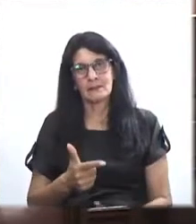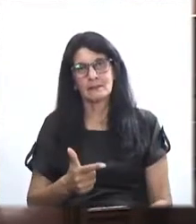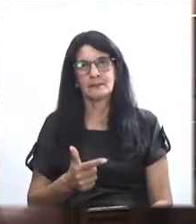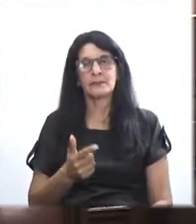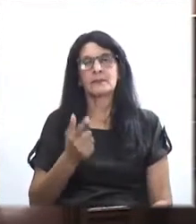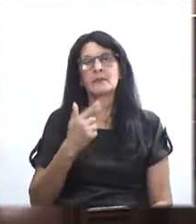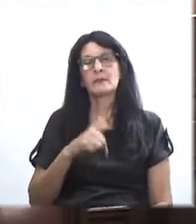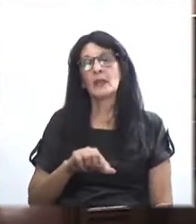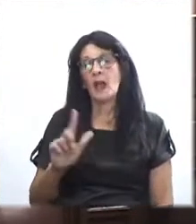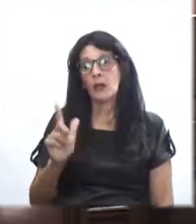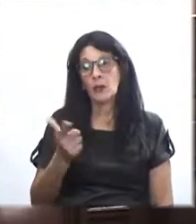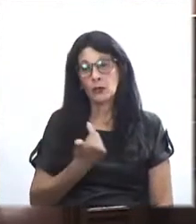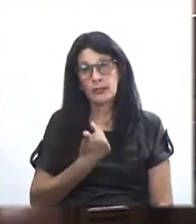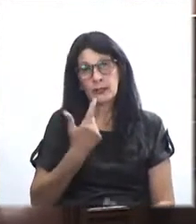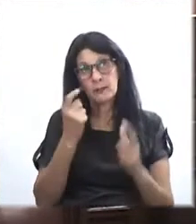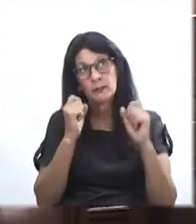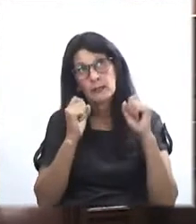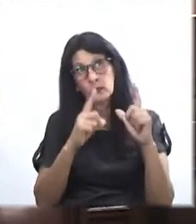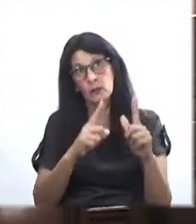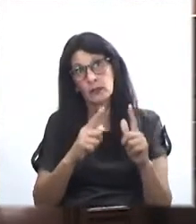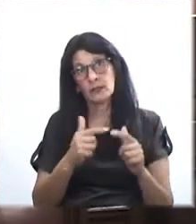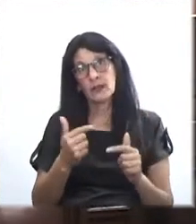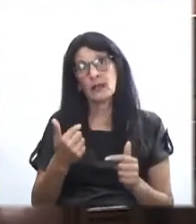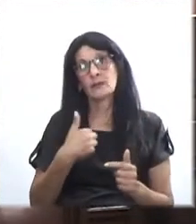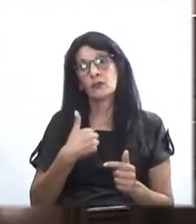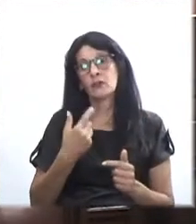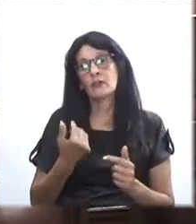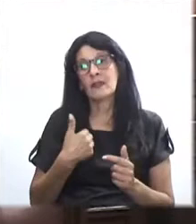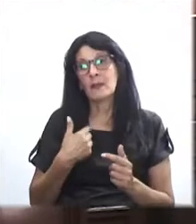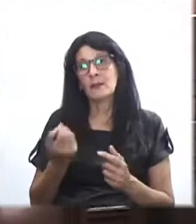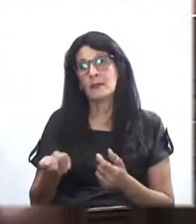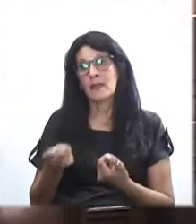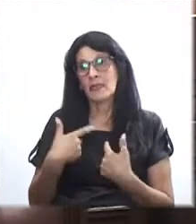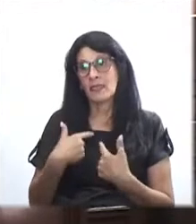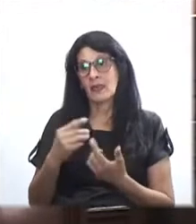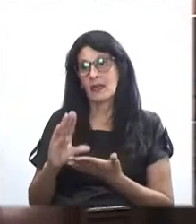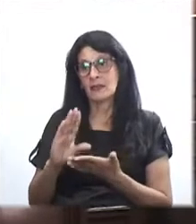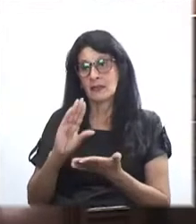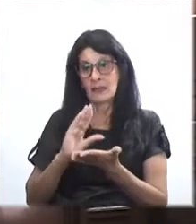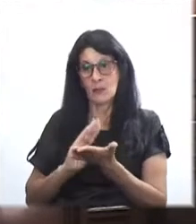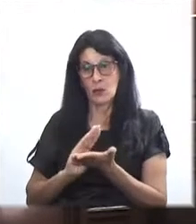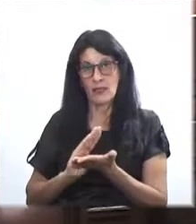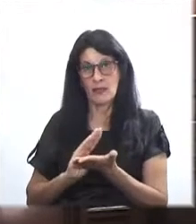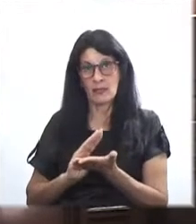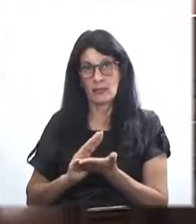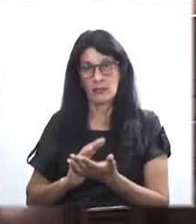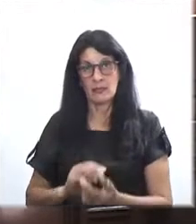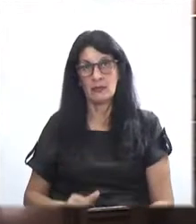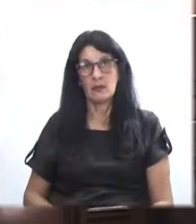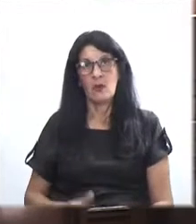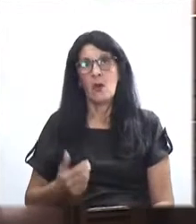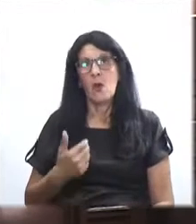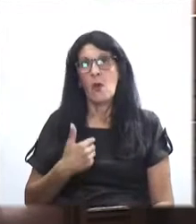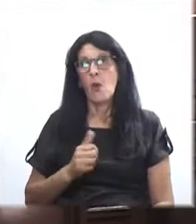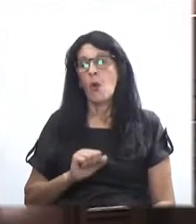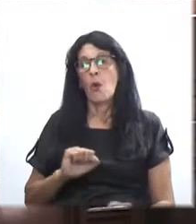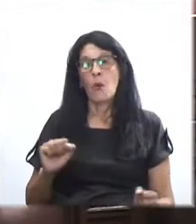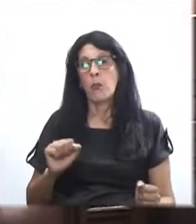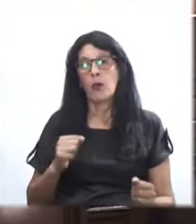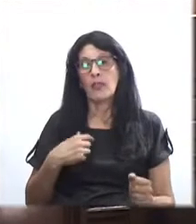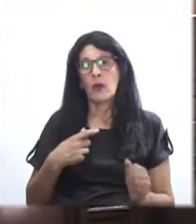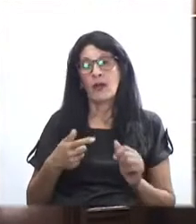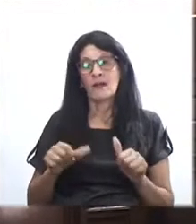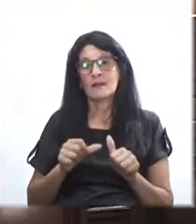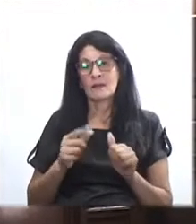Entonces, el no tener personería jurídica a mí me da indemnidad, inmunidad. No puedo ser objeto de un